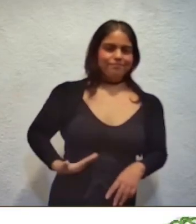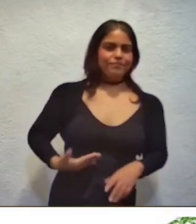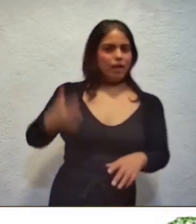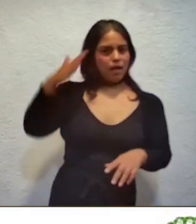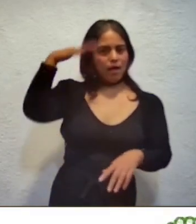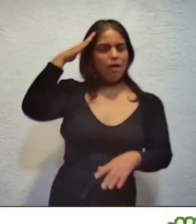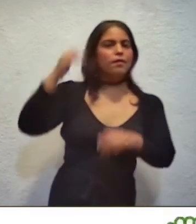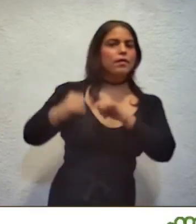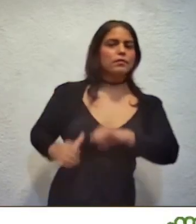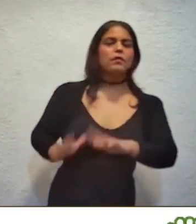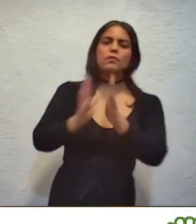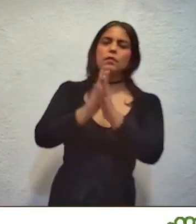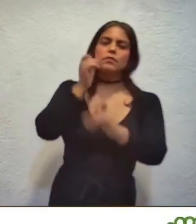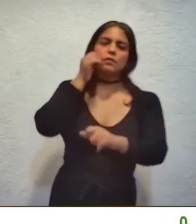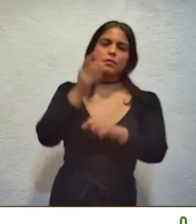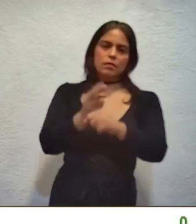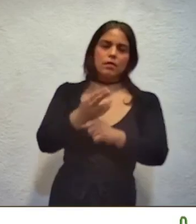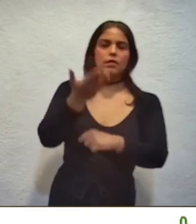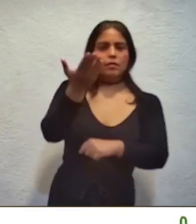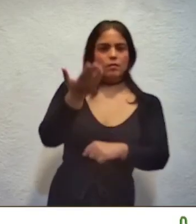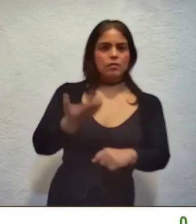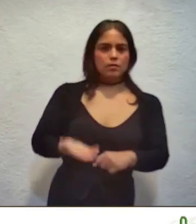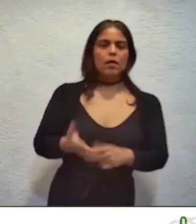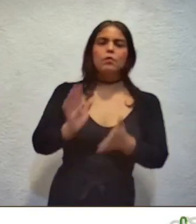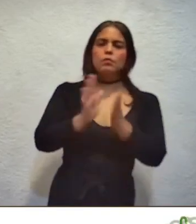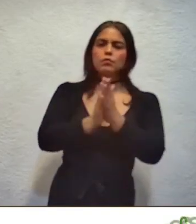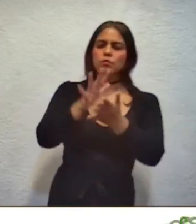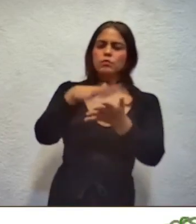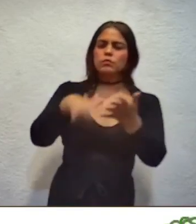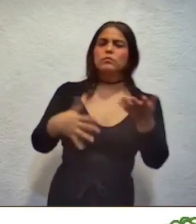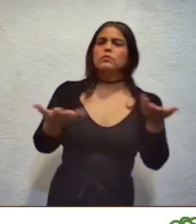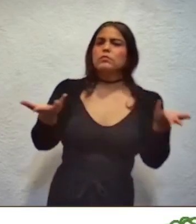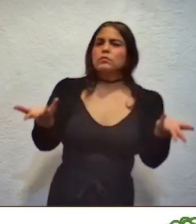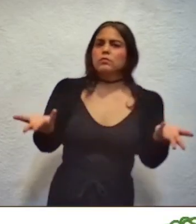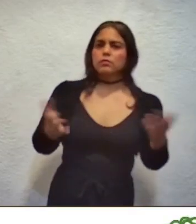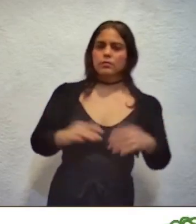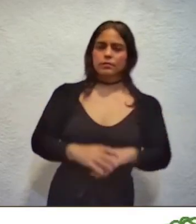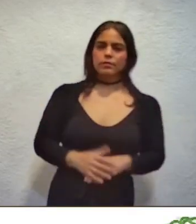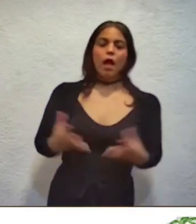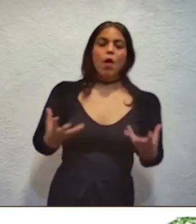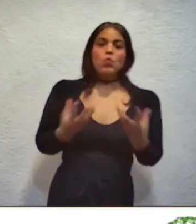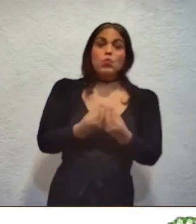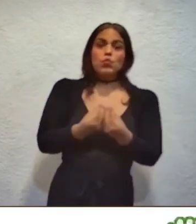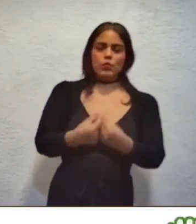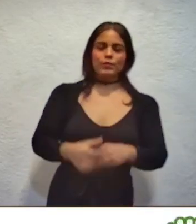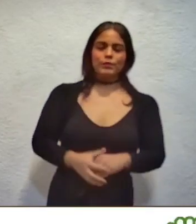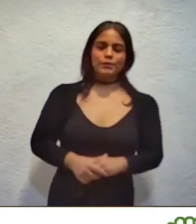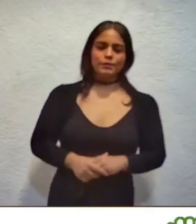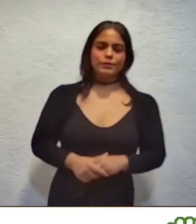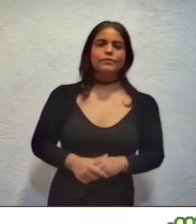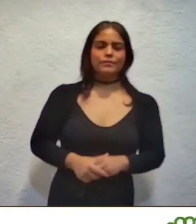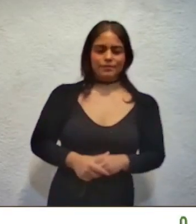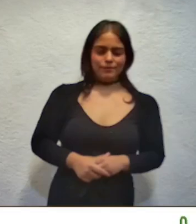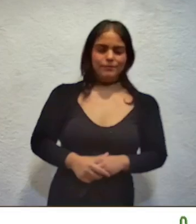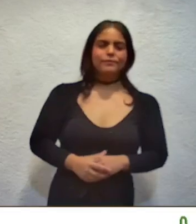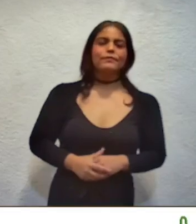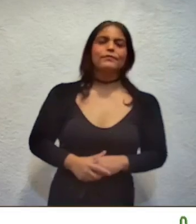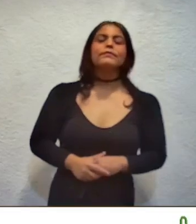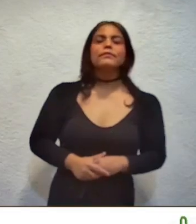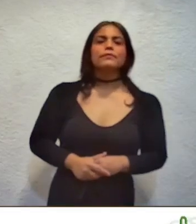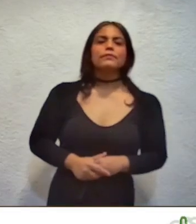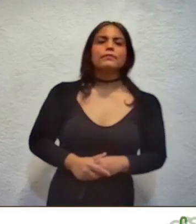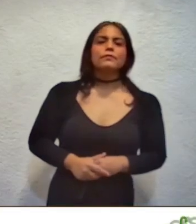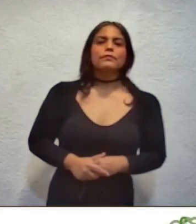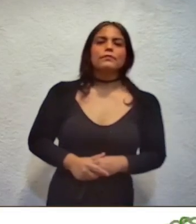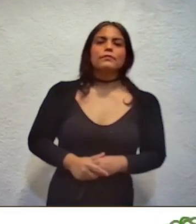tanto, le solicito, secretario general de acuerdos, nos apoye con la cuenta de manera conjunta. Con su autorización, magistrada presidenta, doy